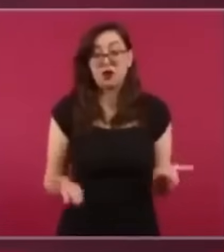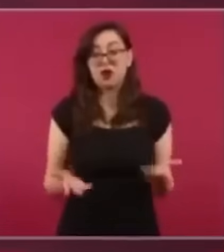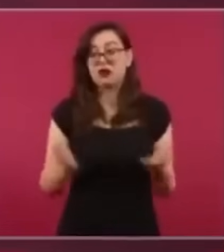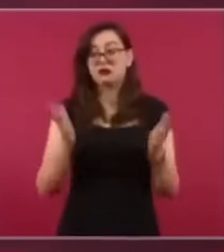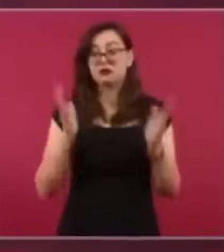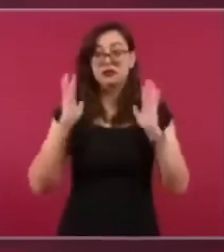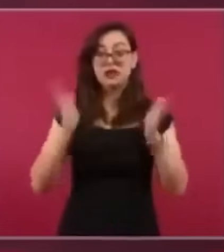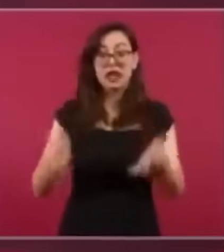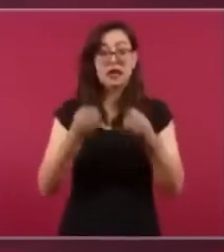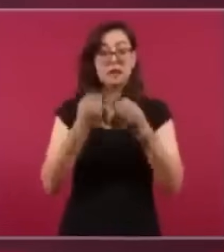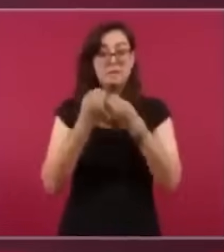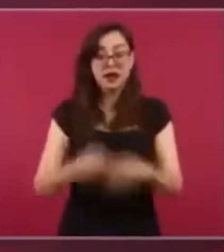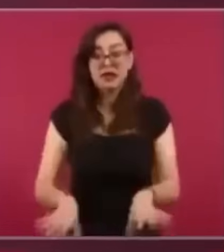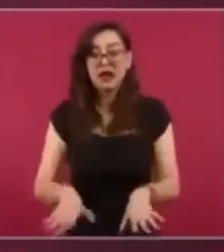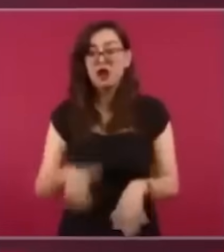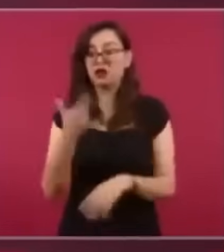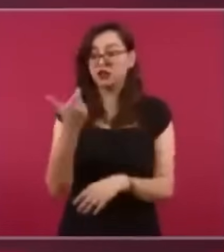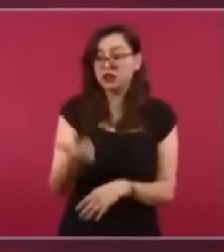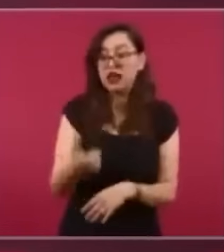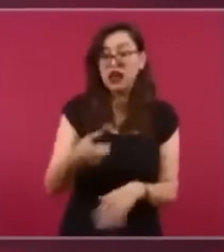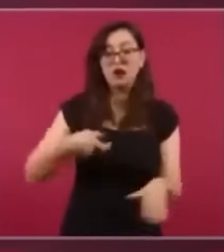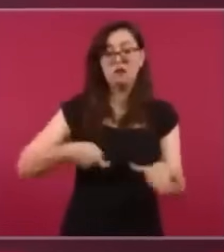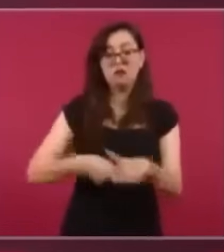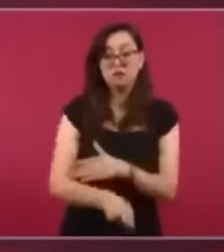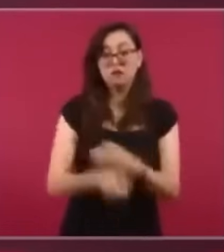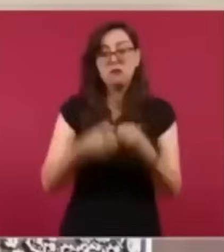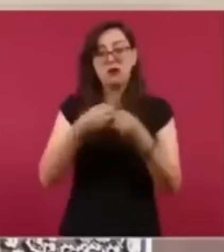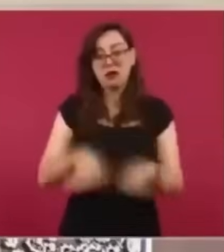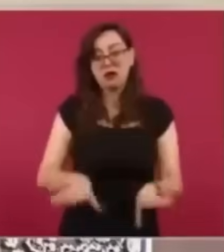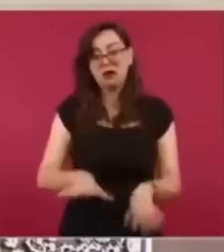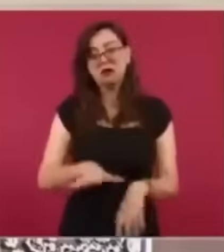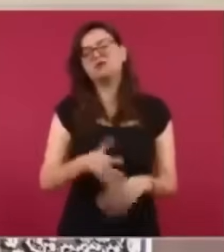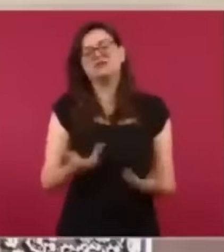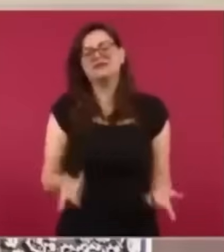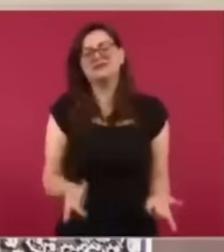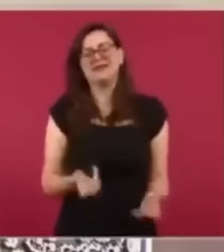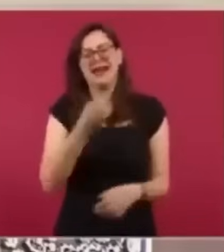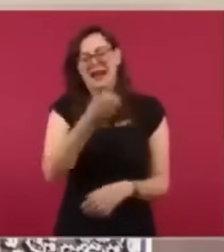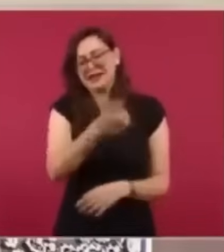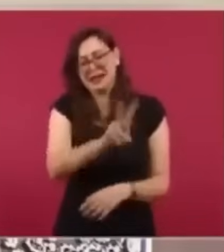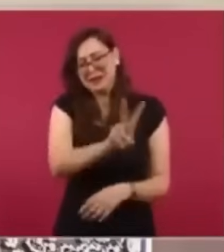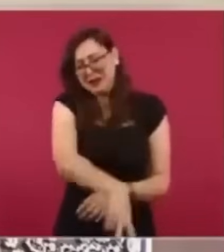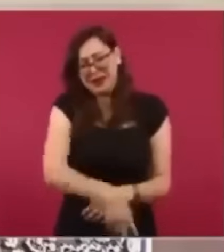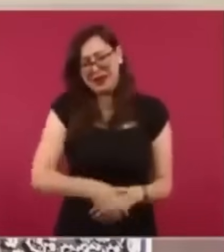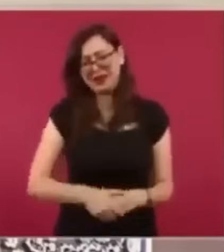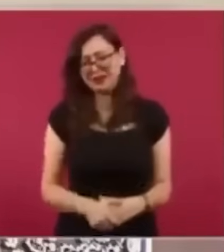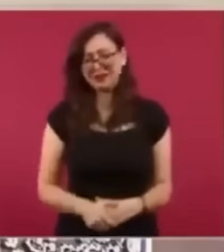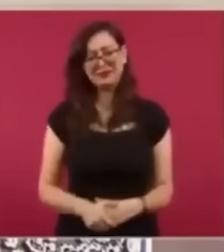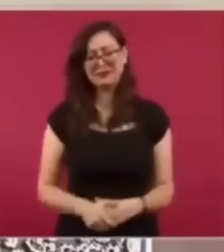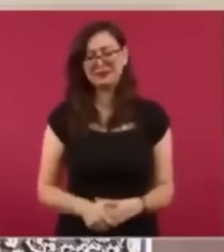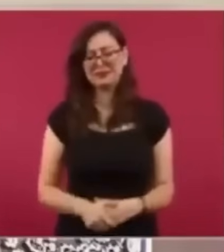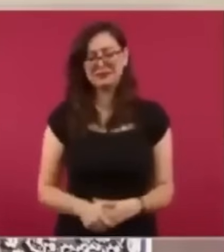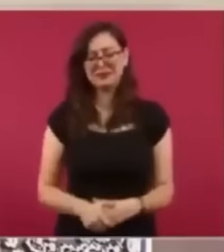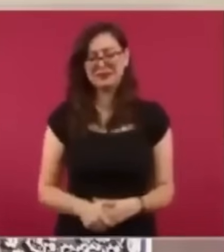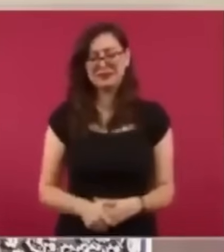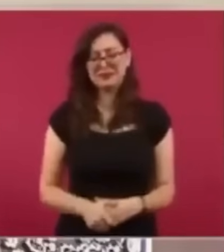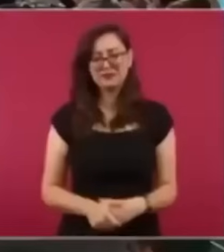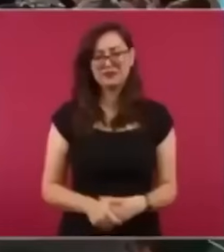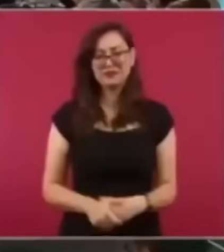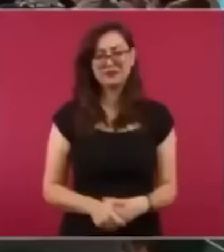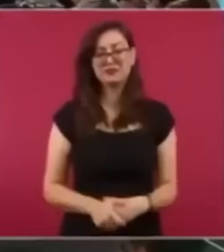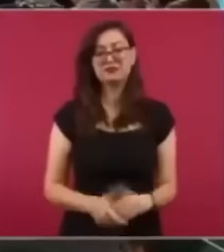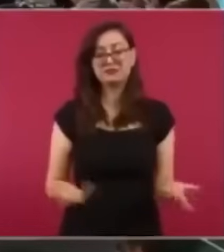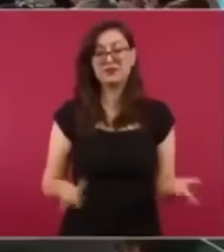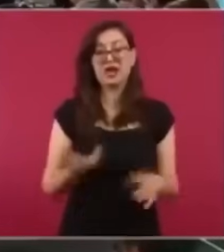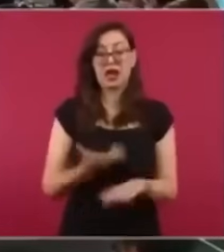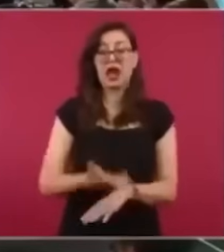privilegios que tenían antes. Ese es el fondo, porque antes